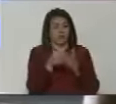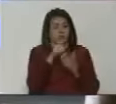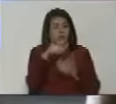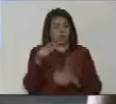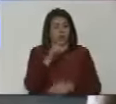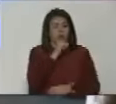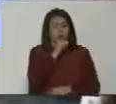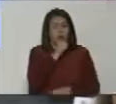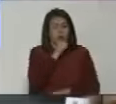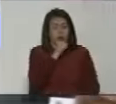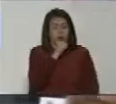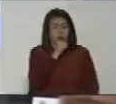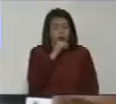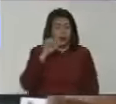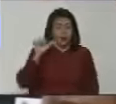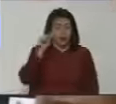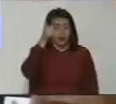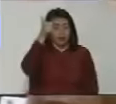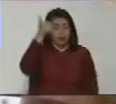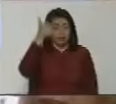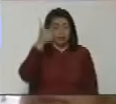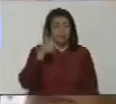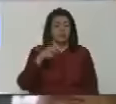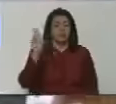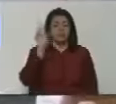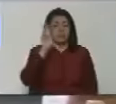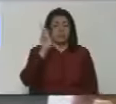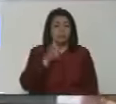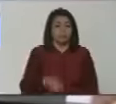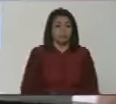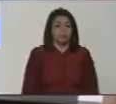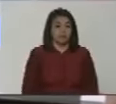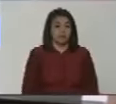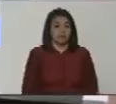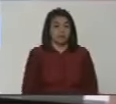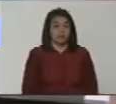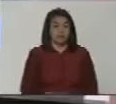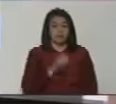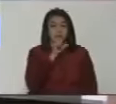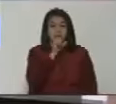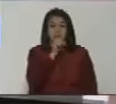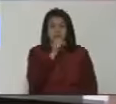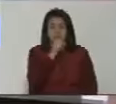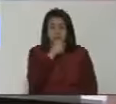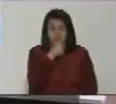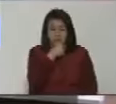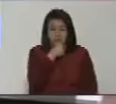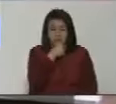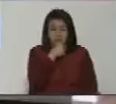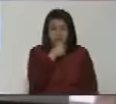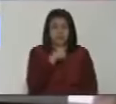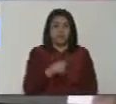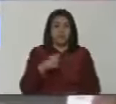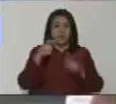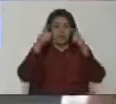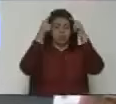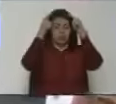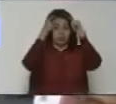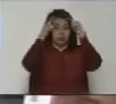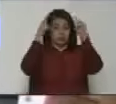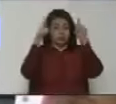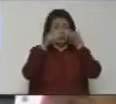personas adultas mayores de la República. La vejez es la corona de una vida